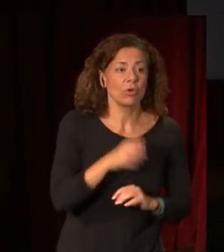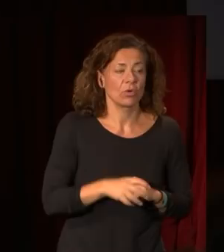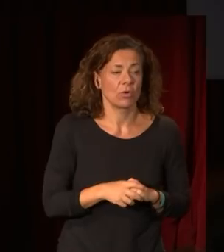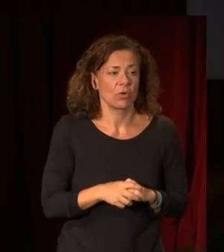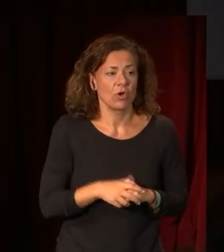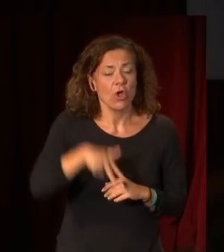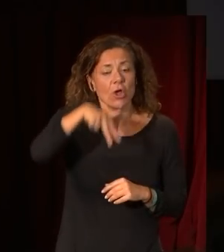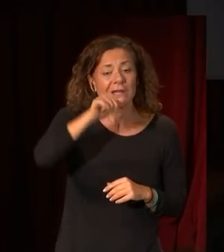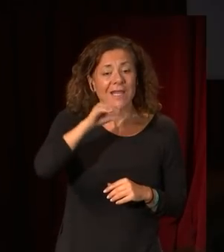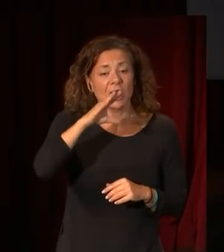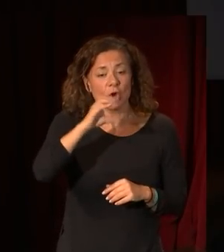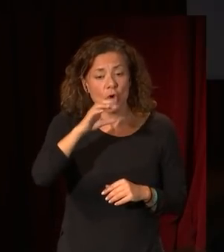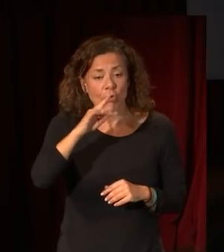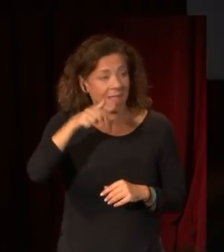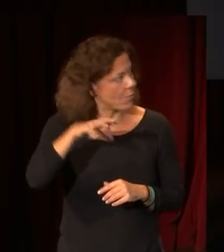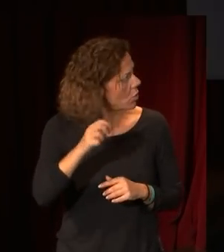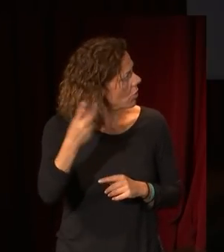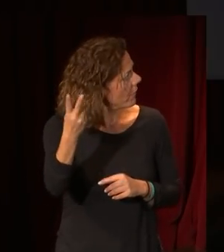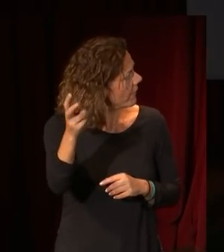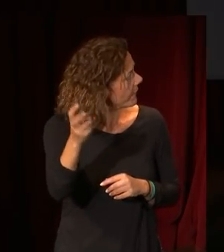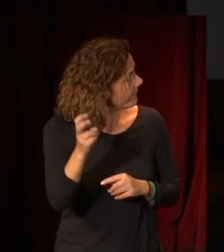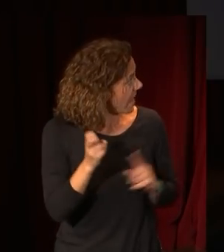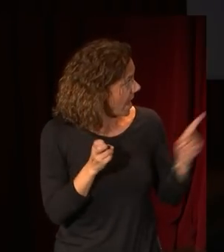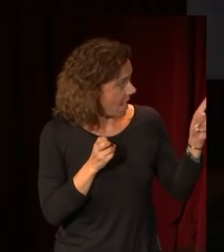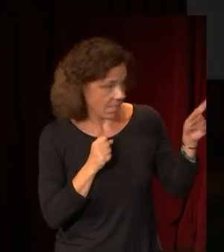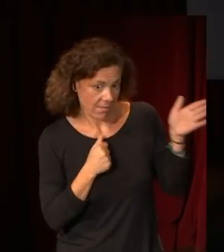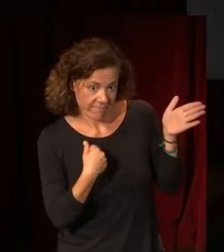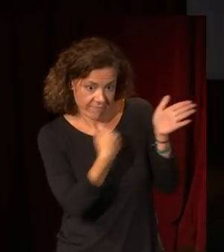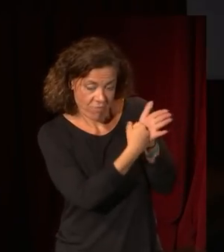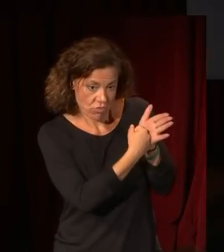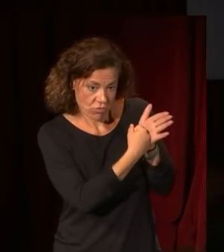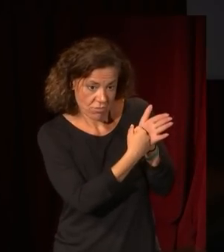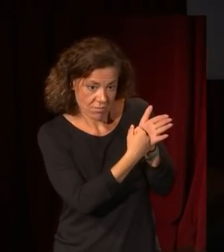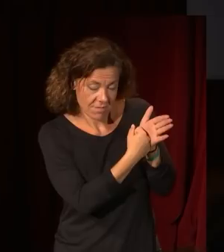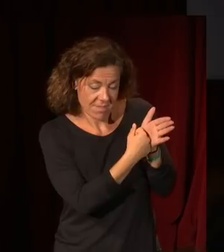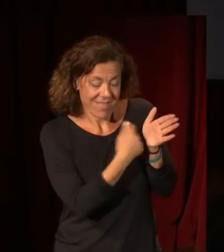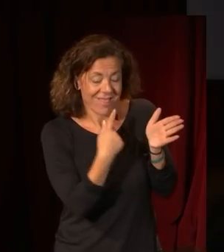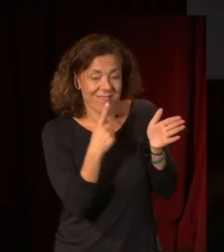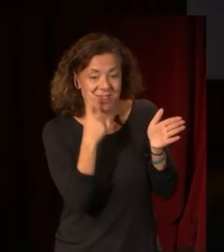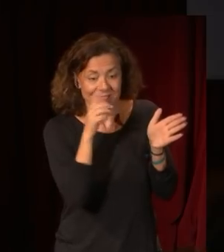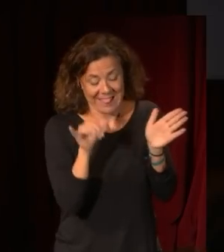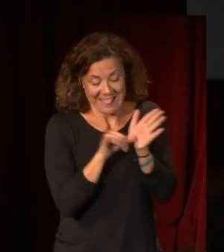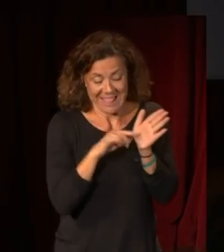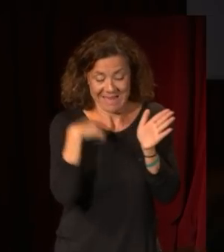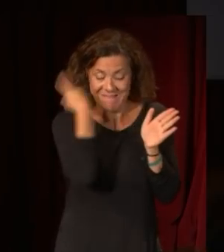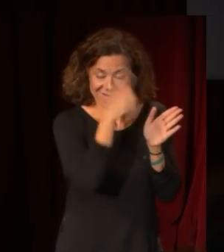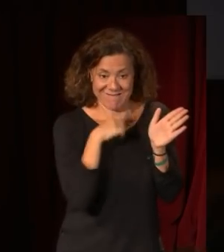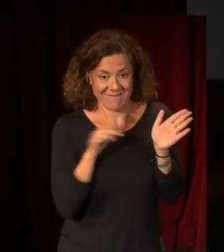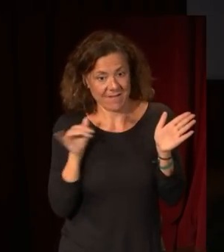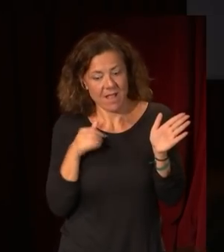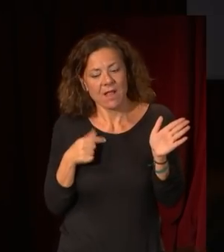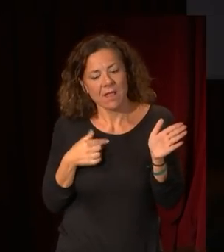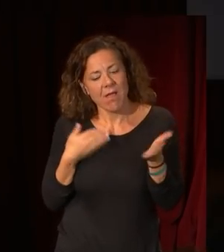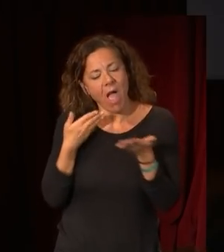nicodemo que vemos acercándose junto al rostro de la virgen dará una digna sepultura